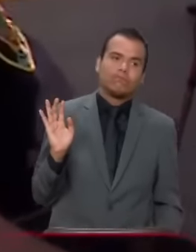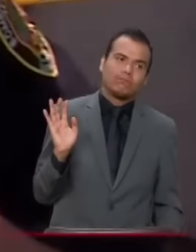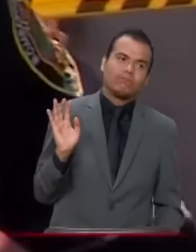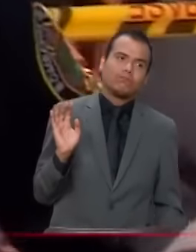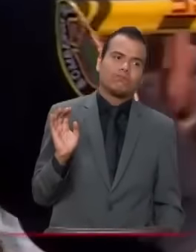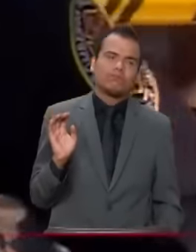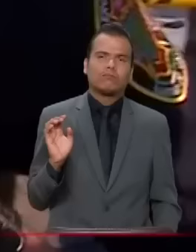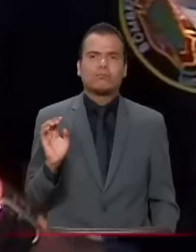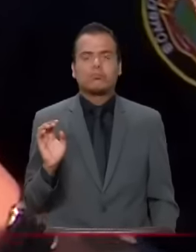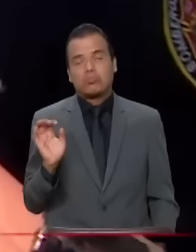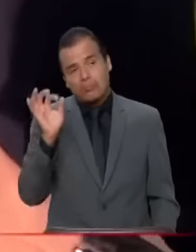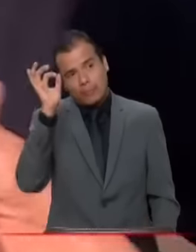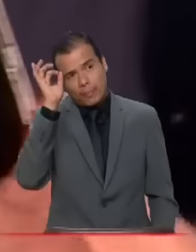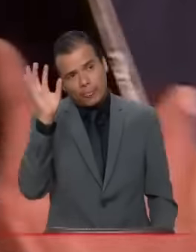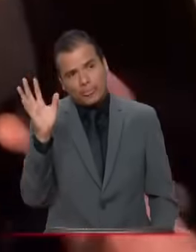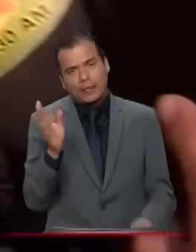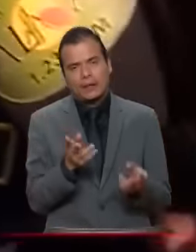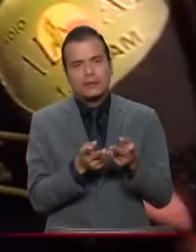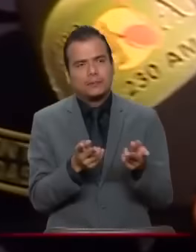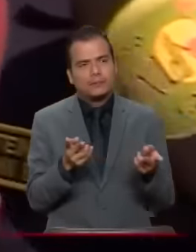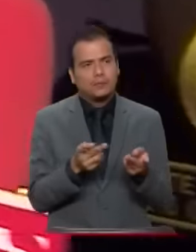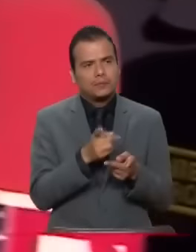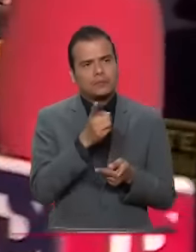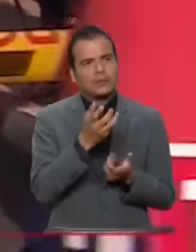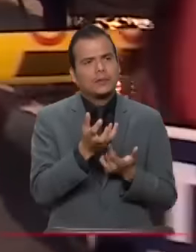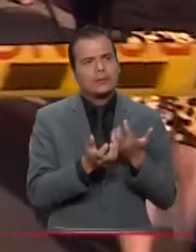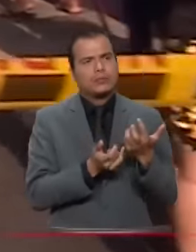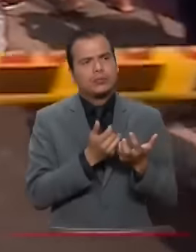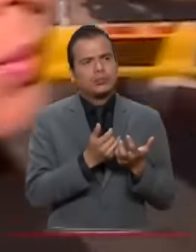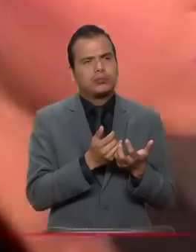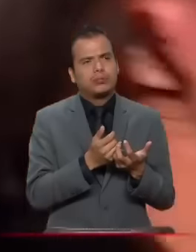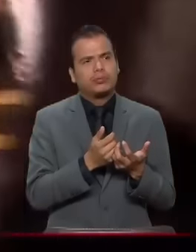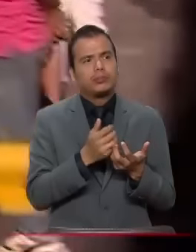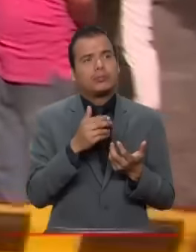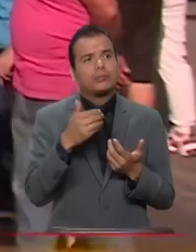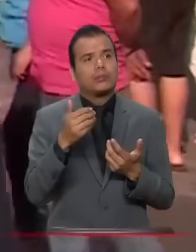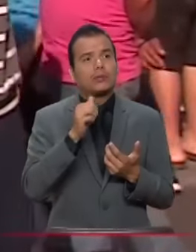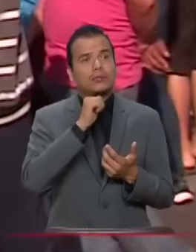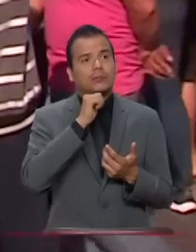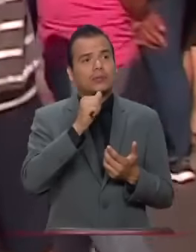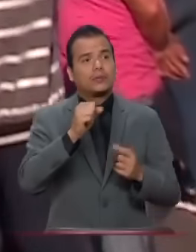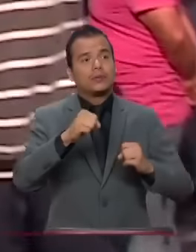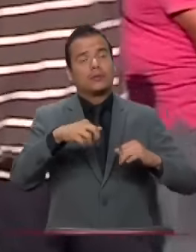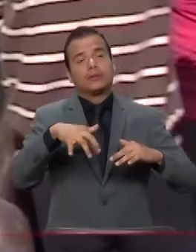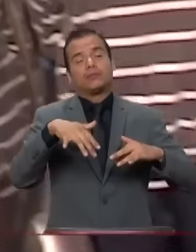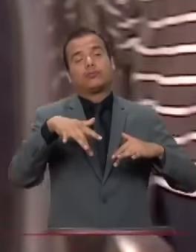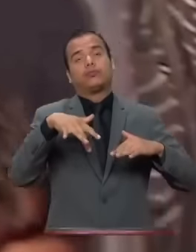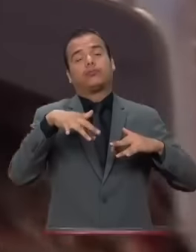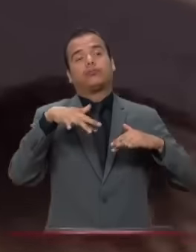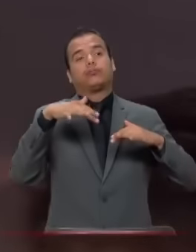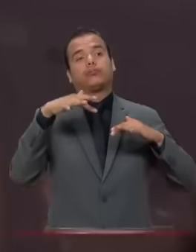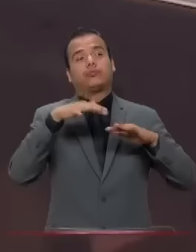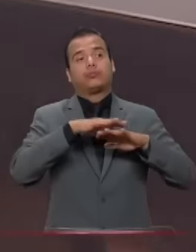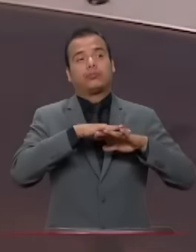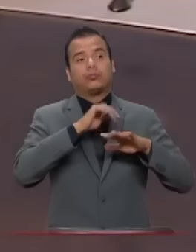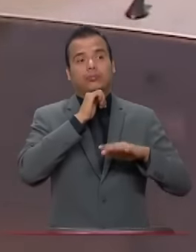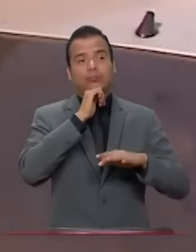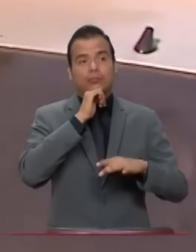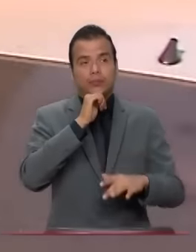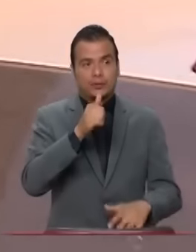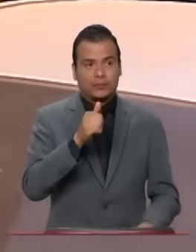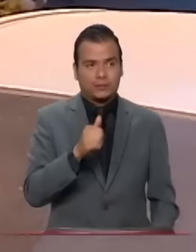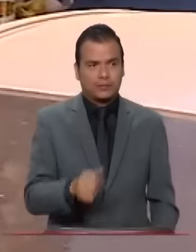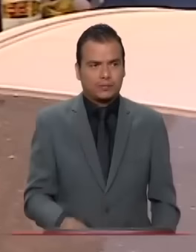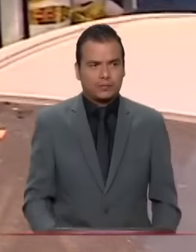Un fuego puede empezar muy pequeño en una habitación, pero ese fuego pequeño puede representar mucha emanación de humo que puede llegar a ser suficiente para provocar la asfixia en